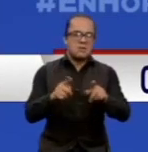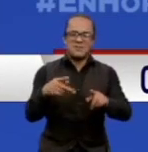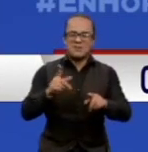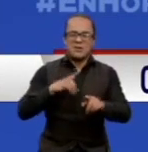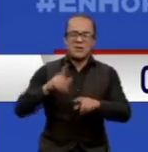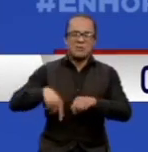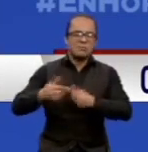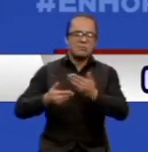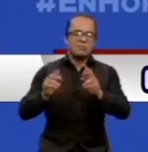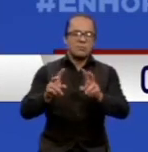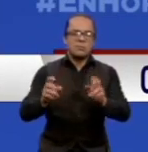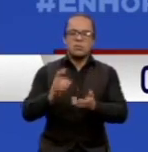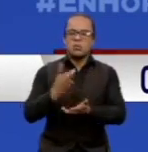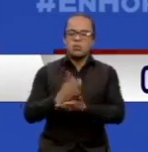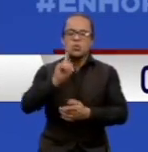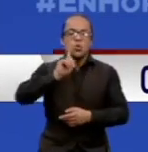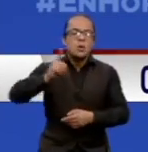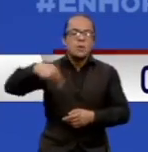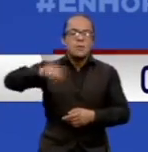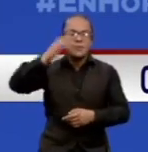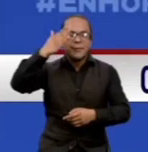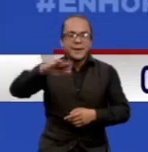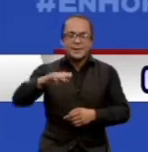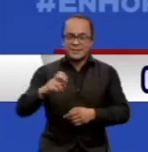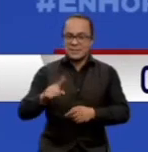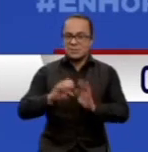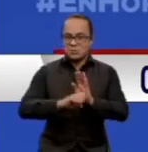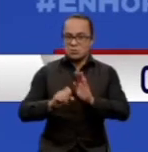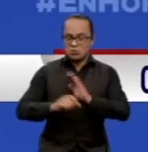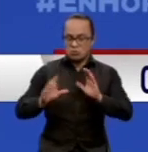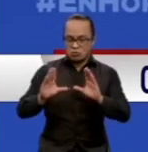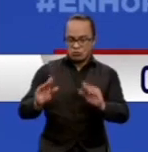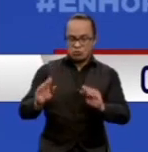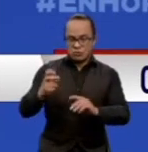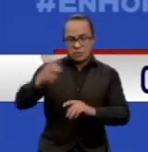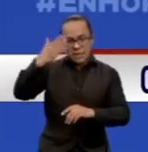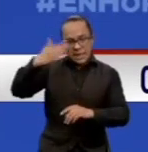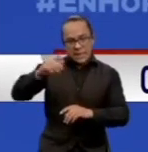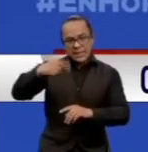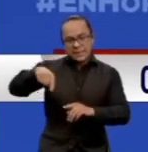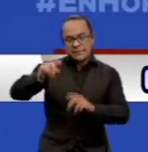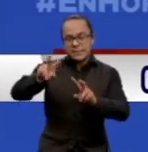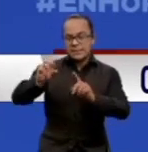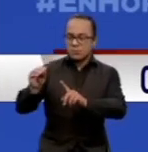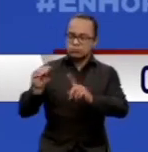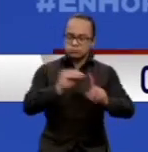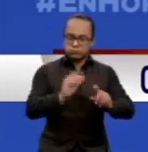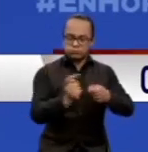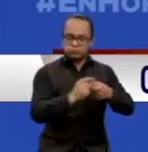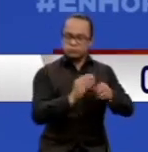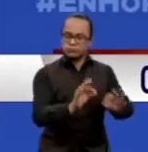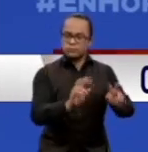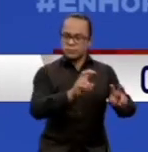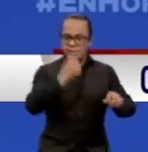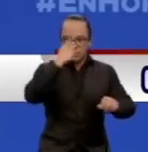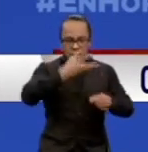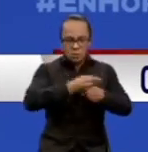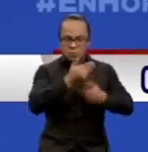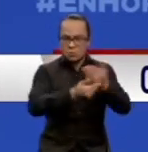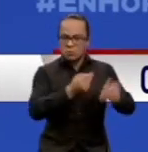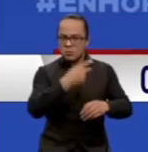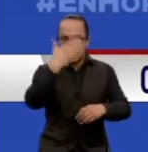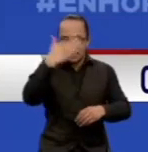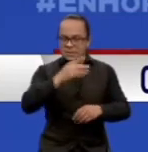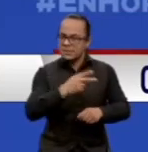trae todas esas habilidades. Si tú la entrenas específicamente en ese pedacito de área que quieres que resuelva, lo va a hacer